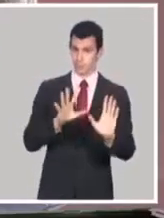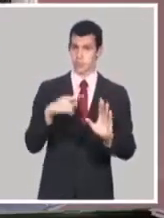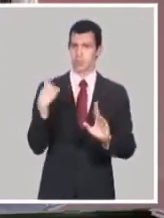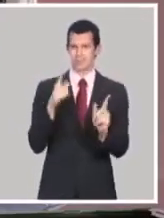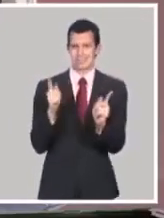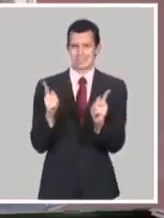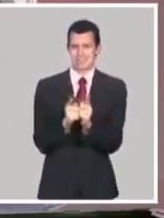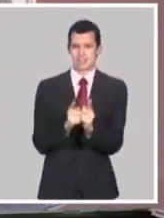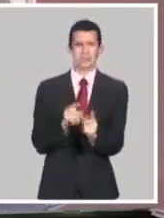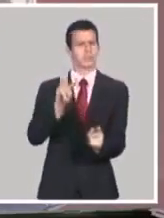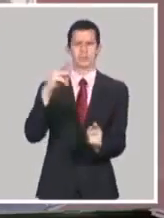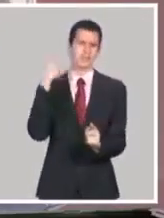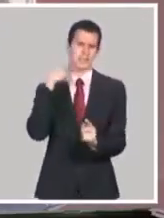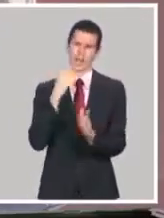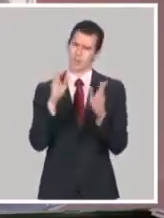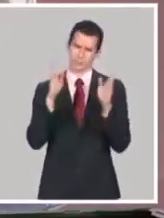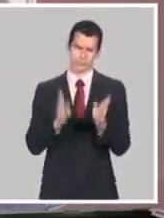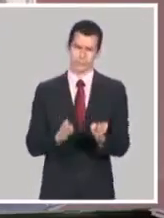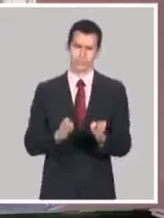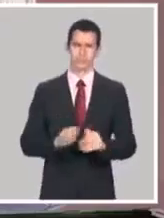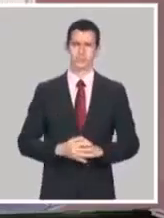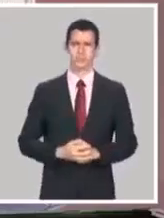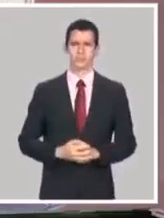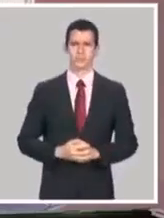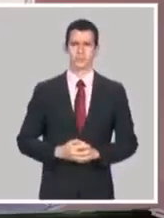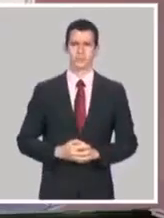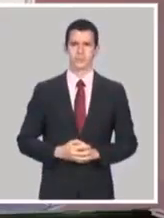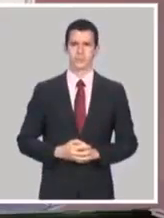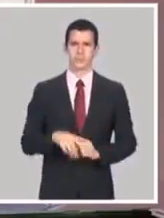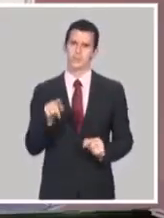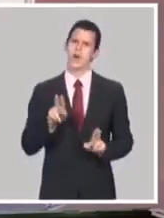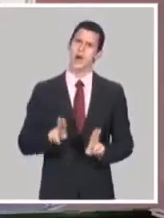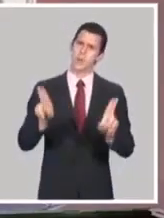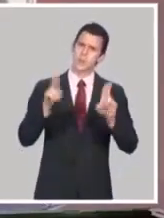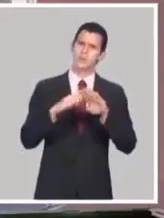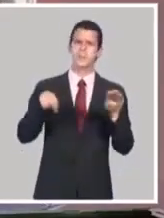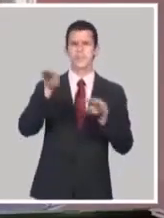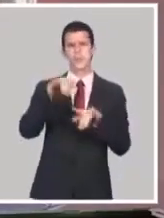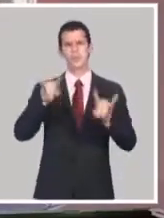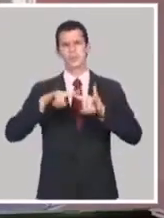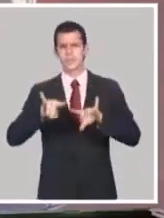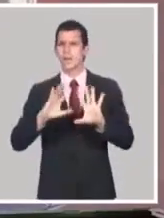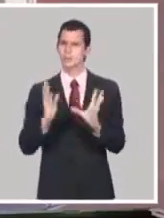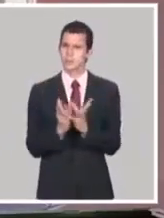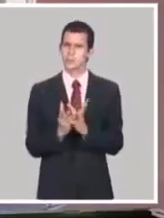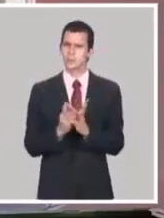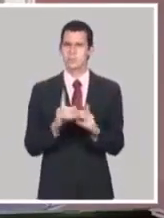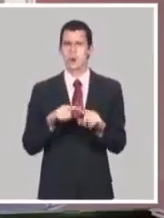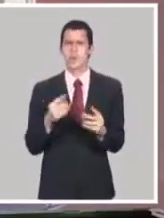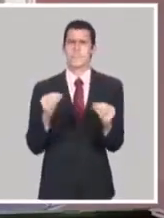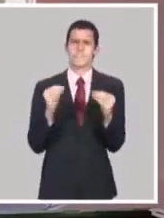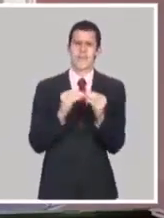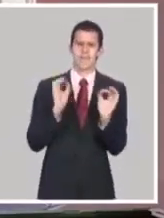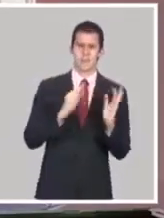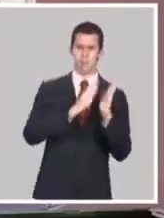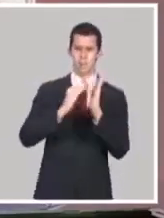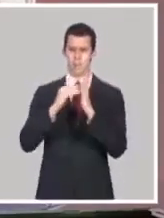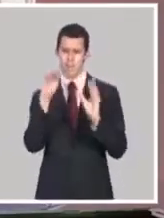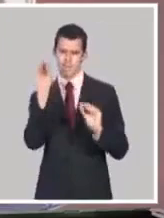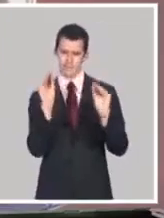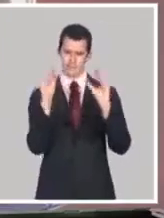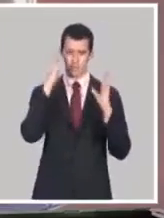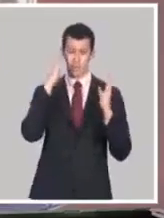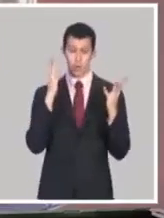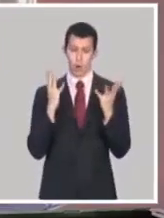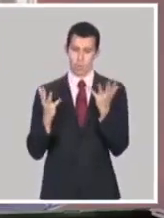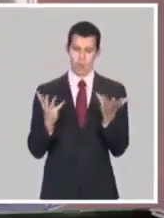llevar a tres años esto está condicionado por la decisión bueno qué tomó el ministro educación superior de hacer coincidir el curso escolar con